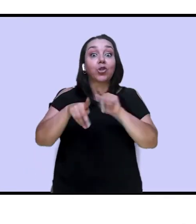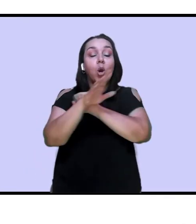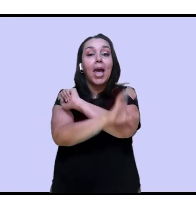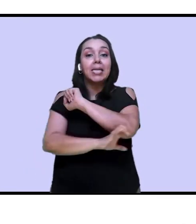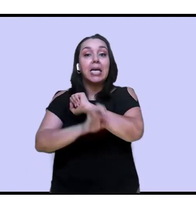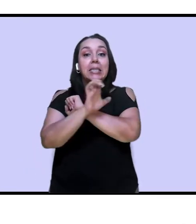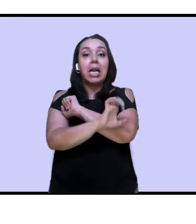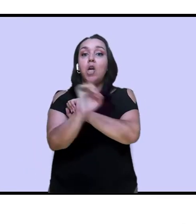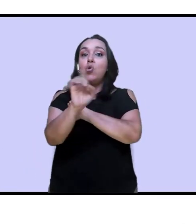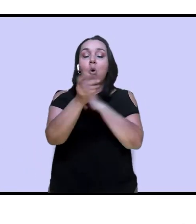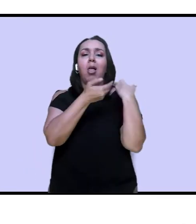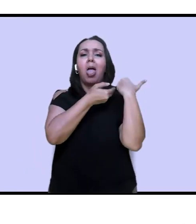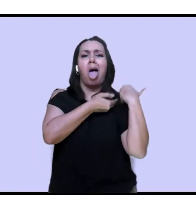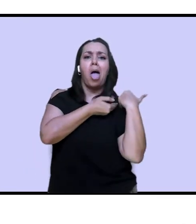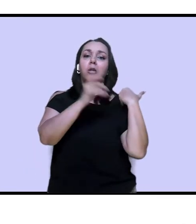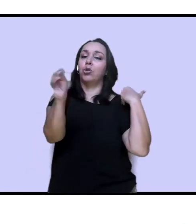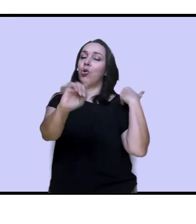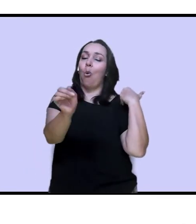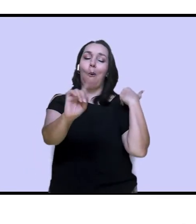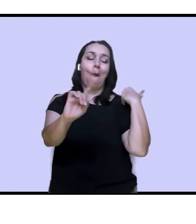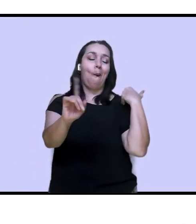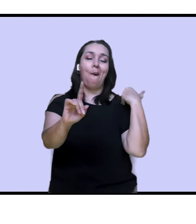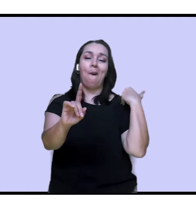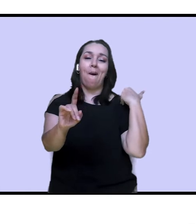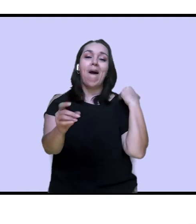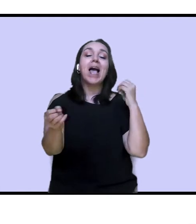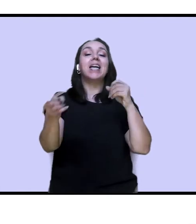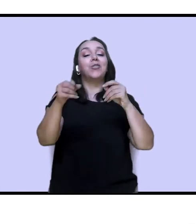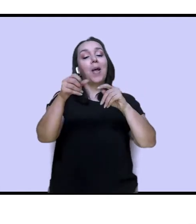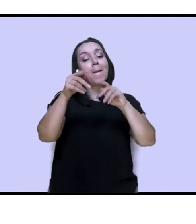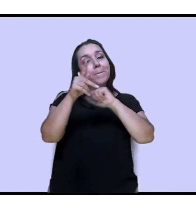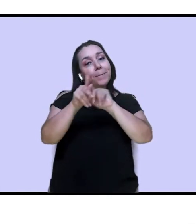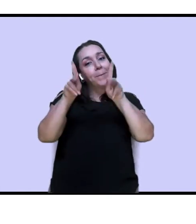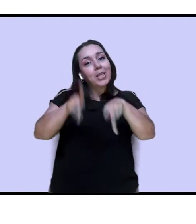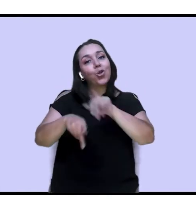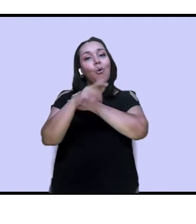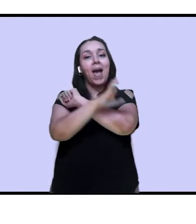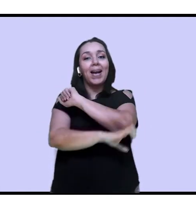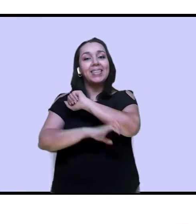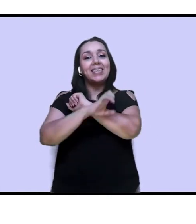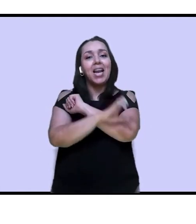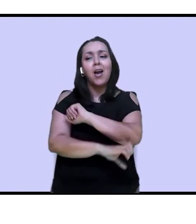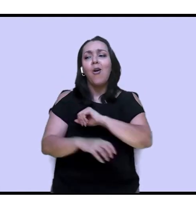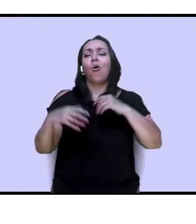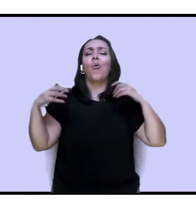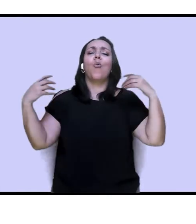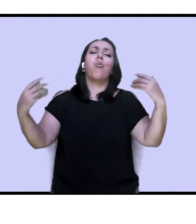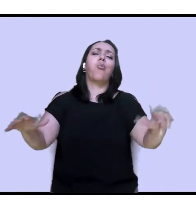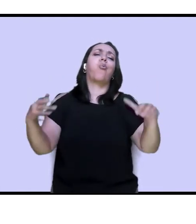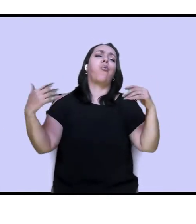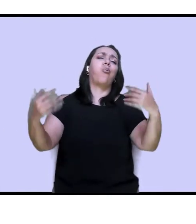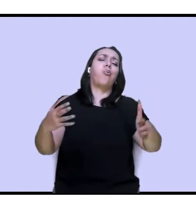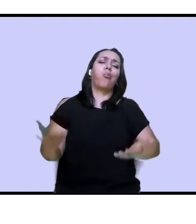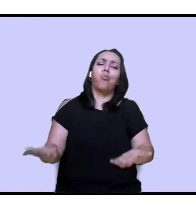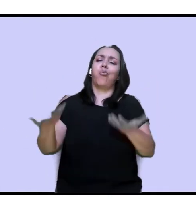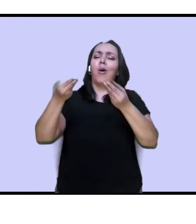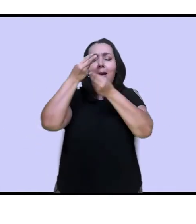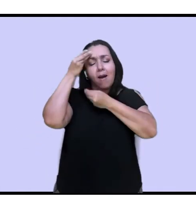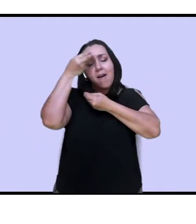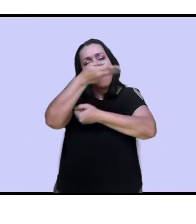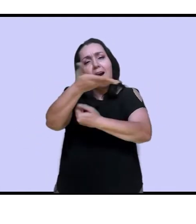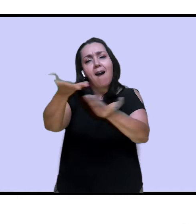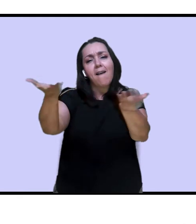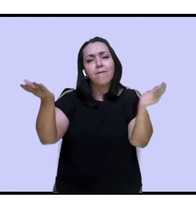una persona extranjera no es una carga, sino es en sí misma un recurso didáctico, un